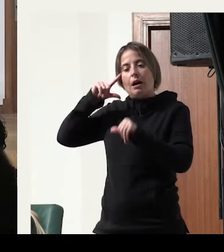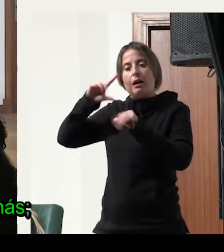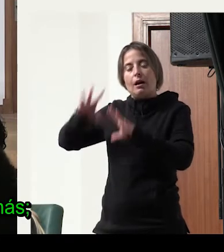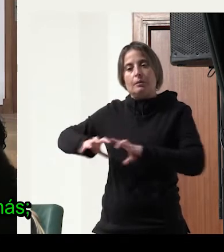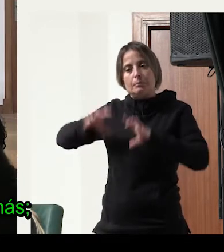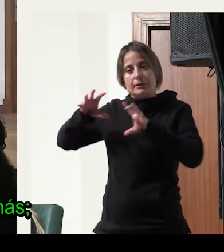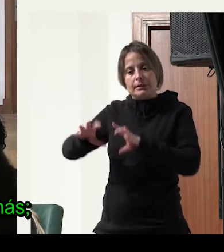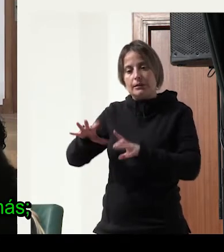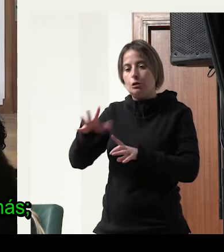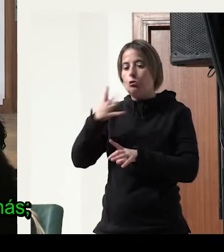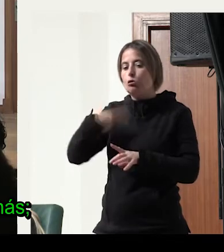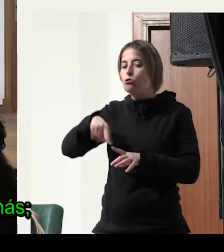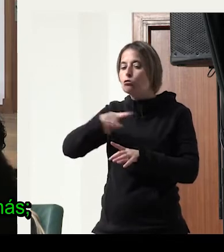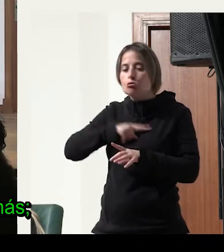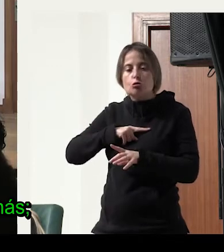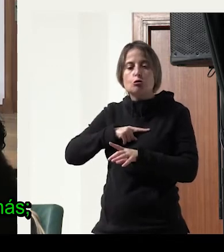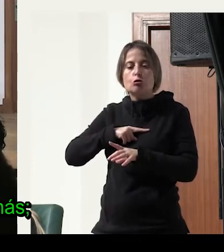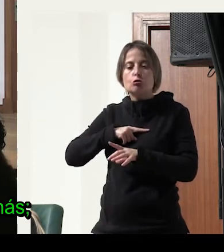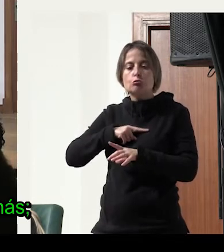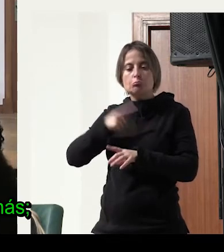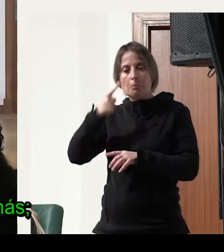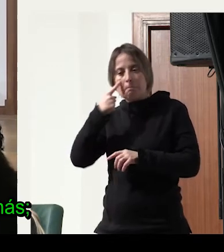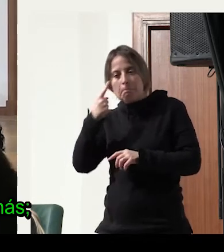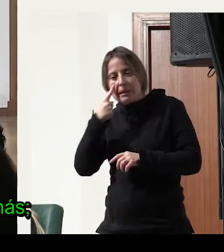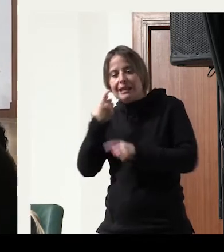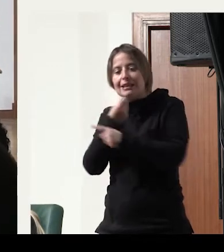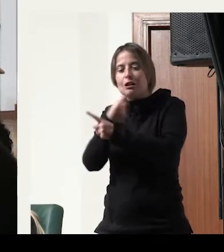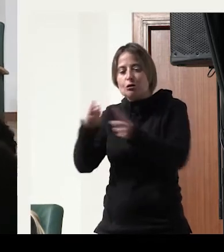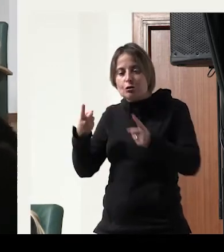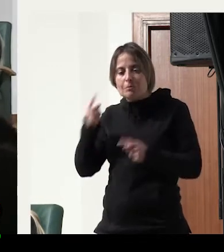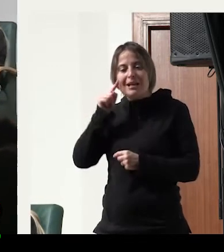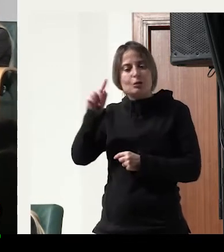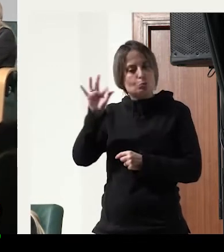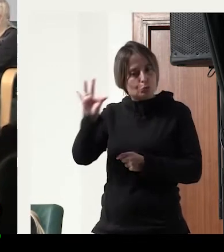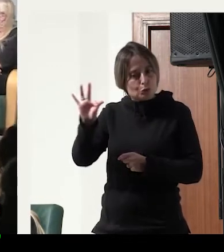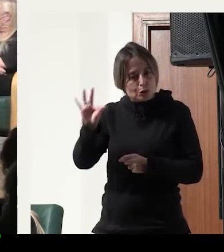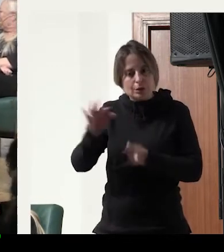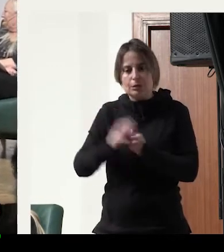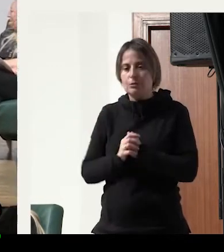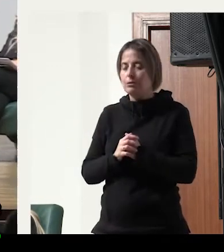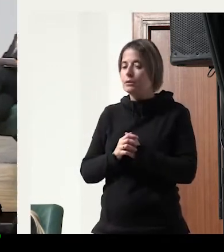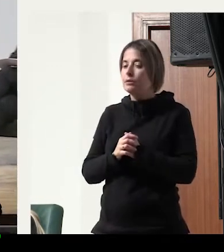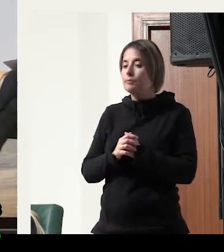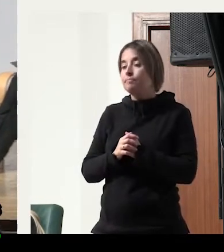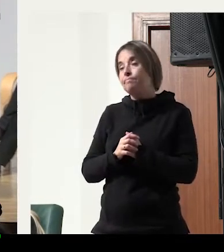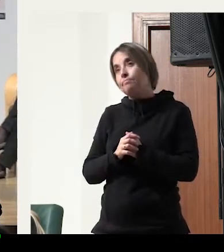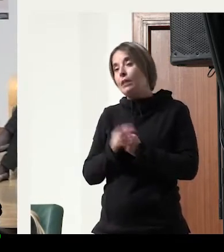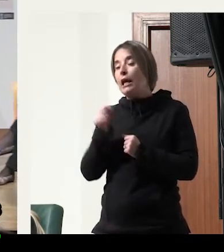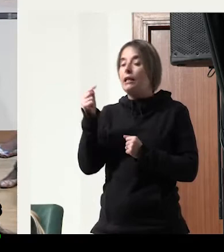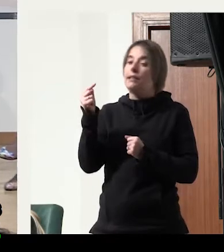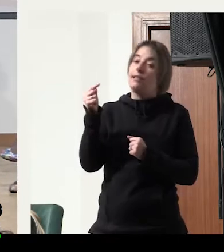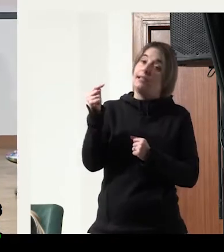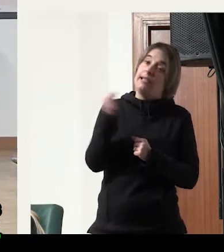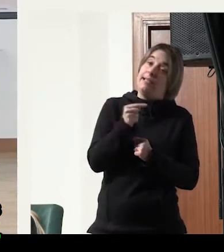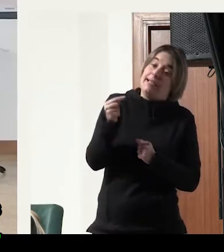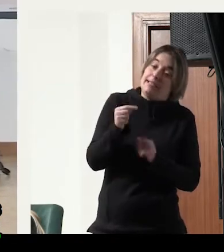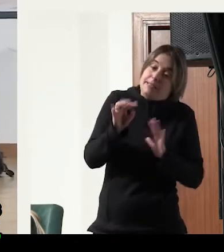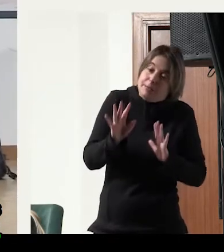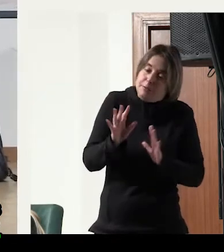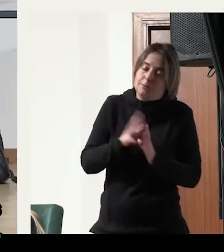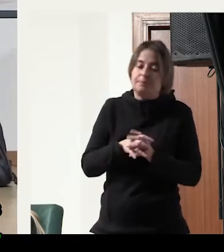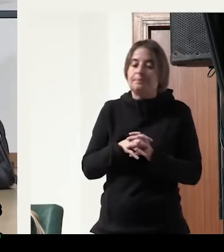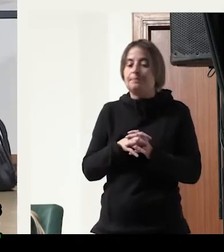sido socializadas en estar pendientes de los demás. Tiene esas ventajas. La contra, ¿no?, portada de eso, sí, es que,